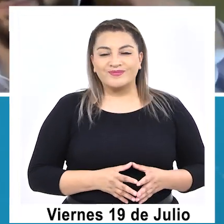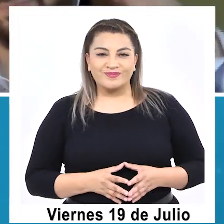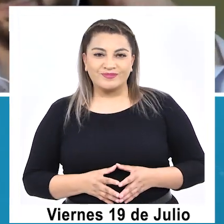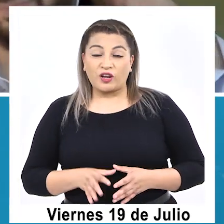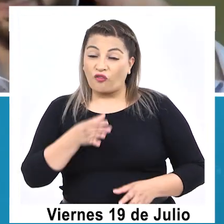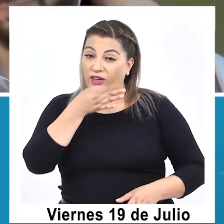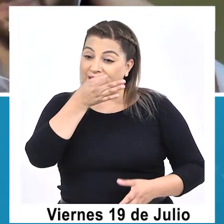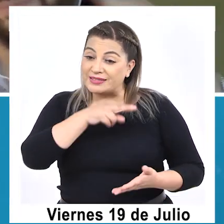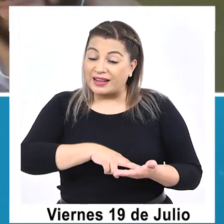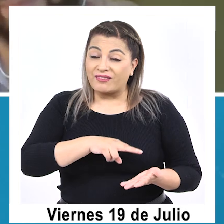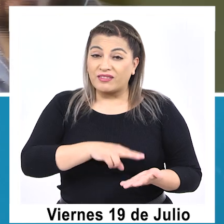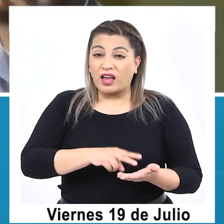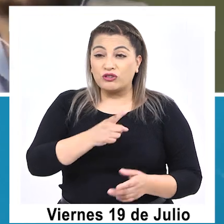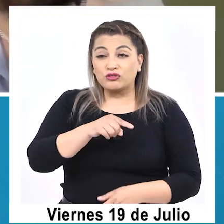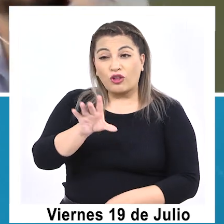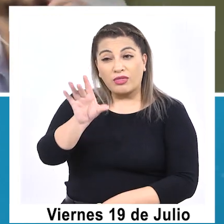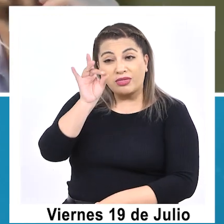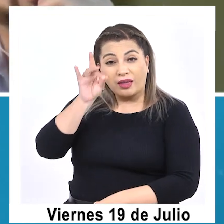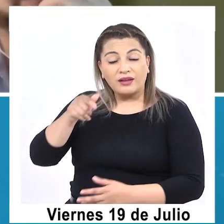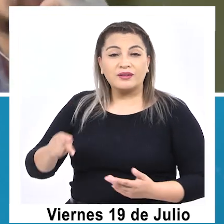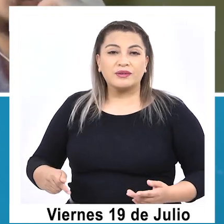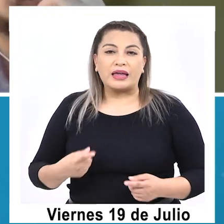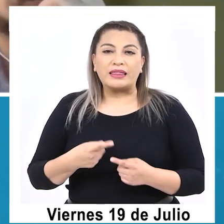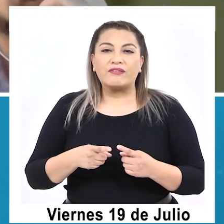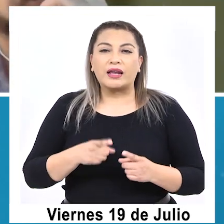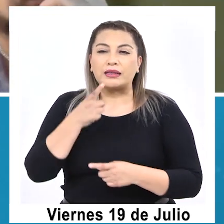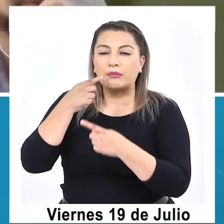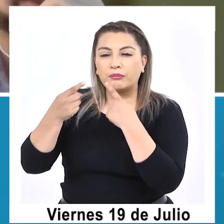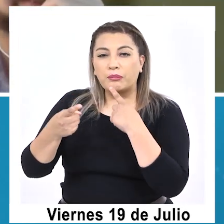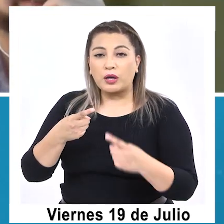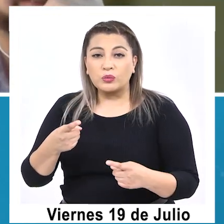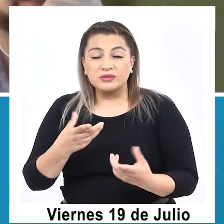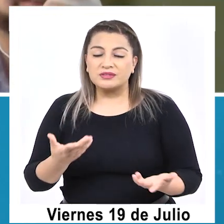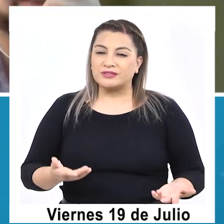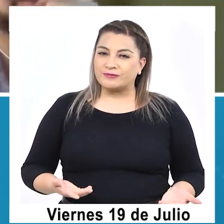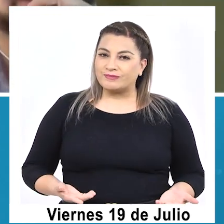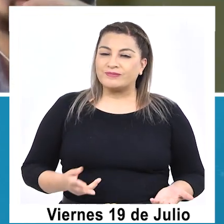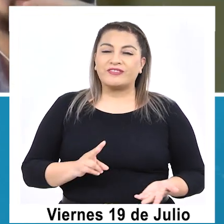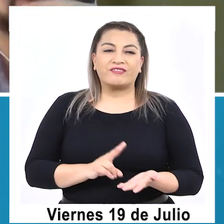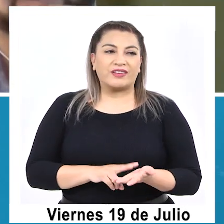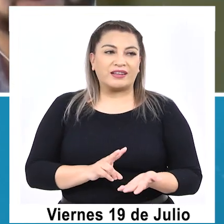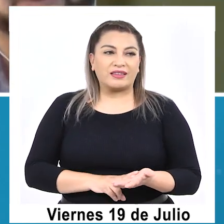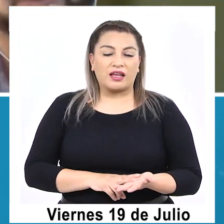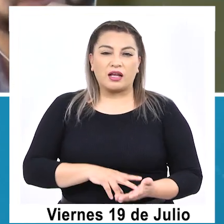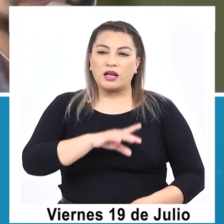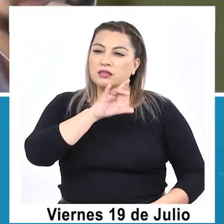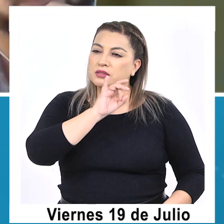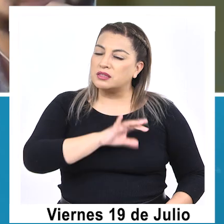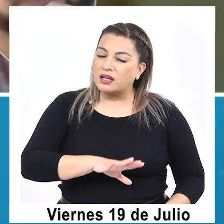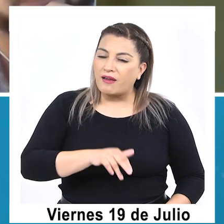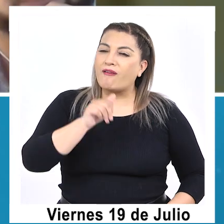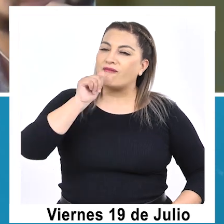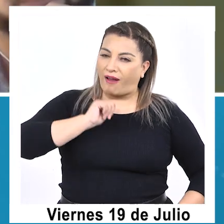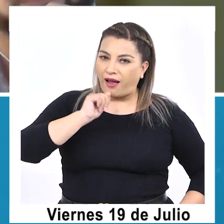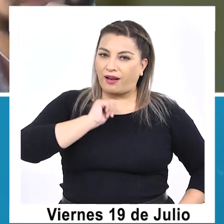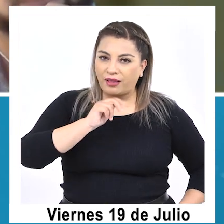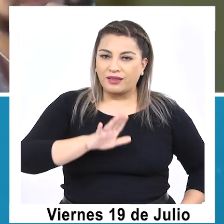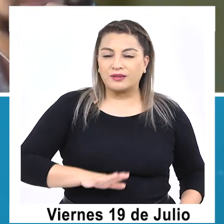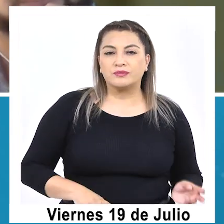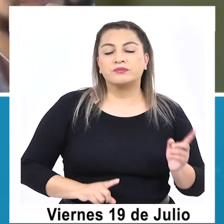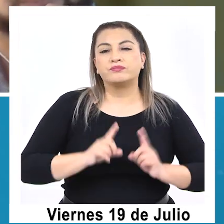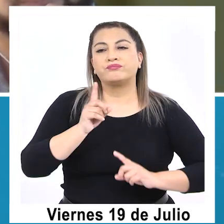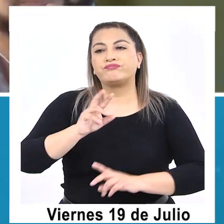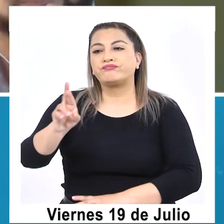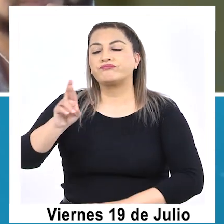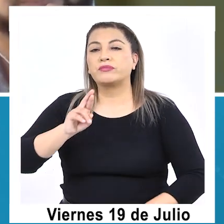Siendo súper honesta, y lo que hemos visto nosotros en diferentes encuestas, en nuestro quehacer, es que aún no es suficiente, porque a veces la